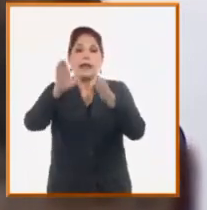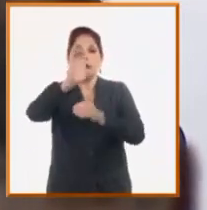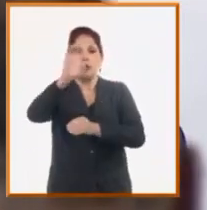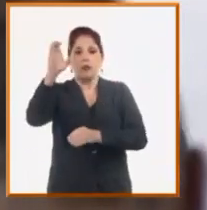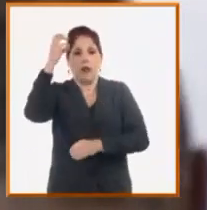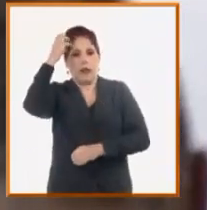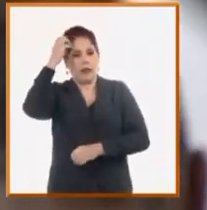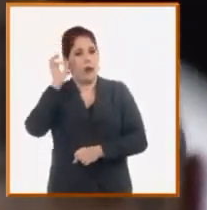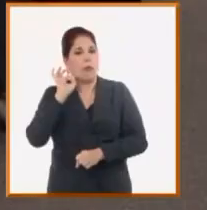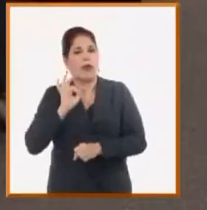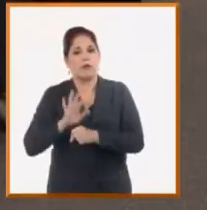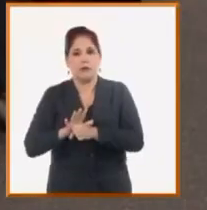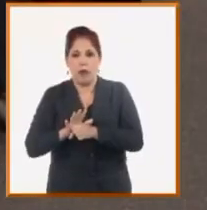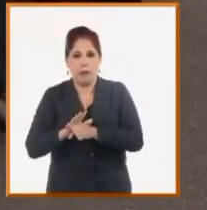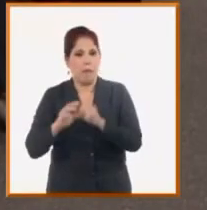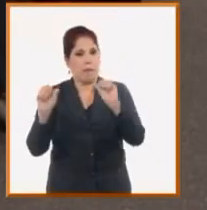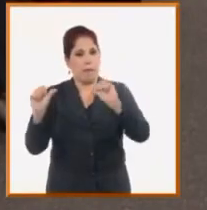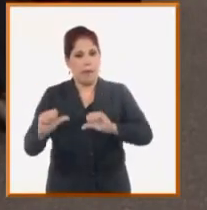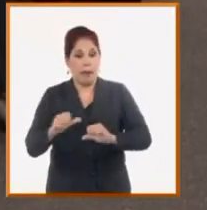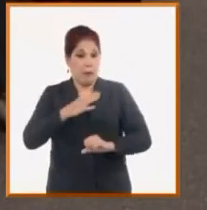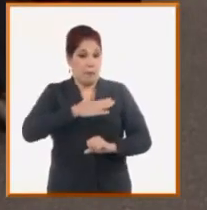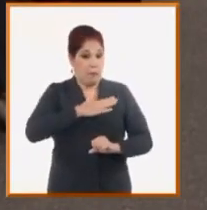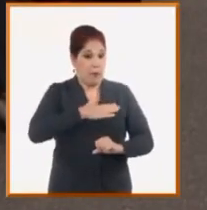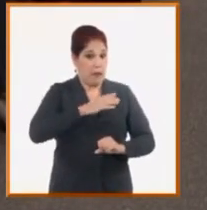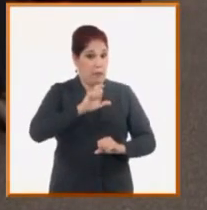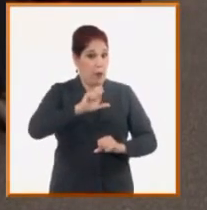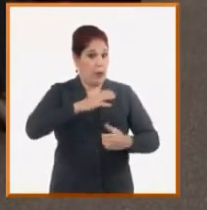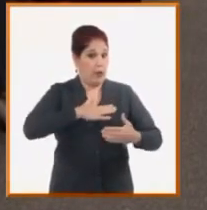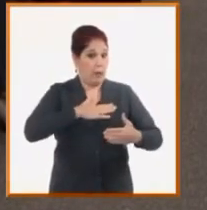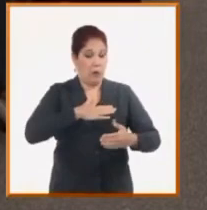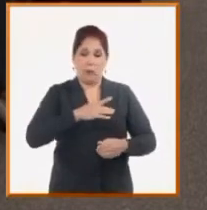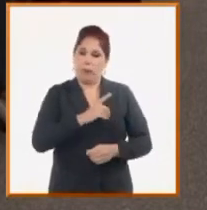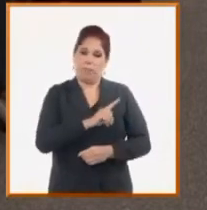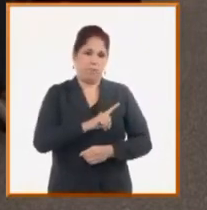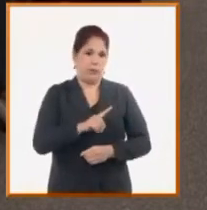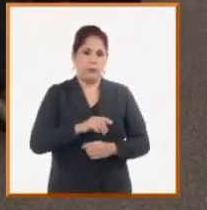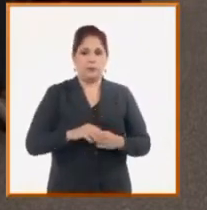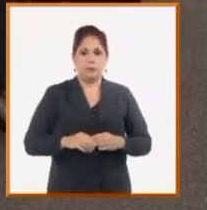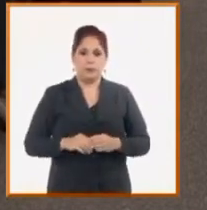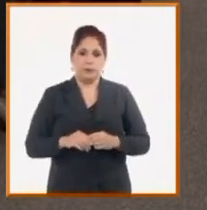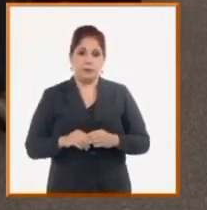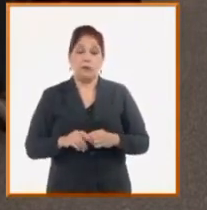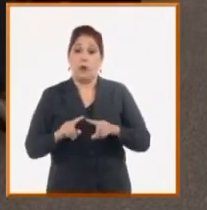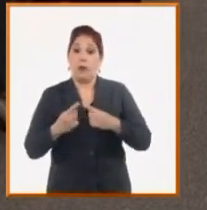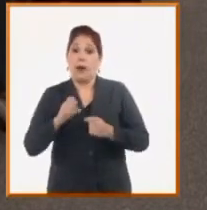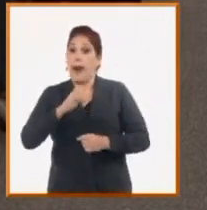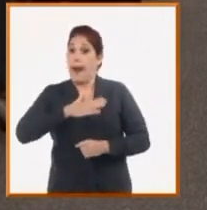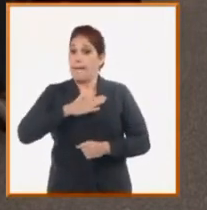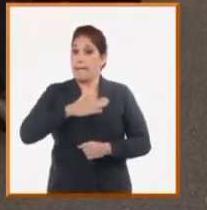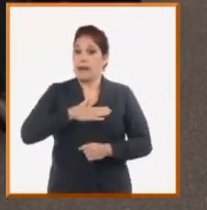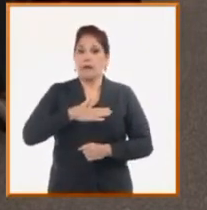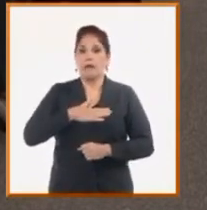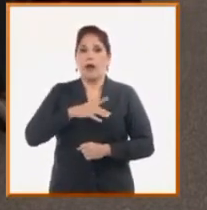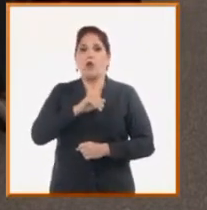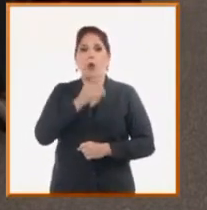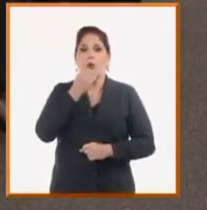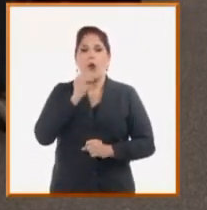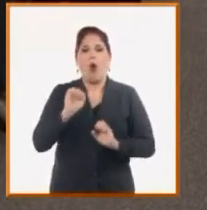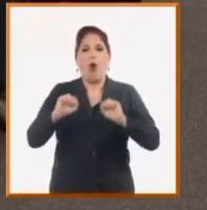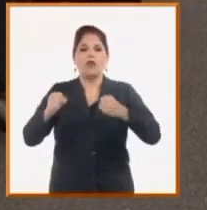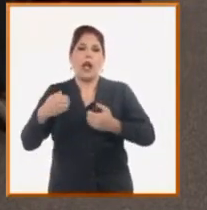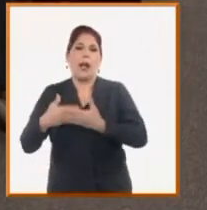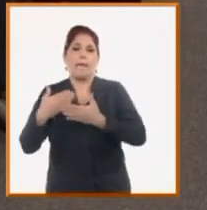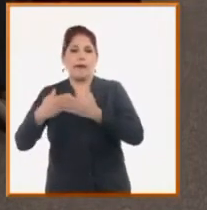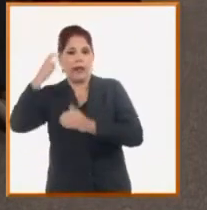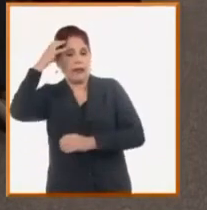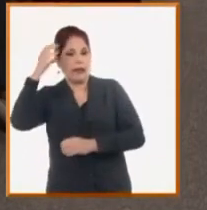estatal que de la propia forma de gestión no estatal. Porque una MIPYME no puede obligar a ninguna empresa